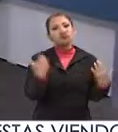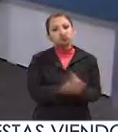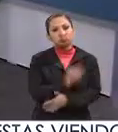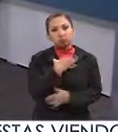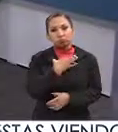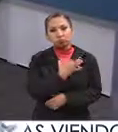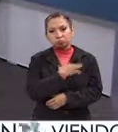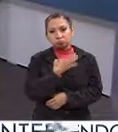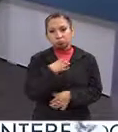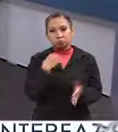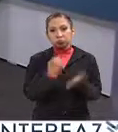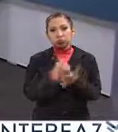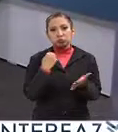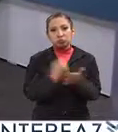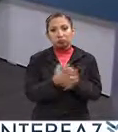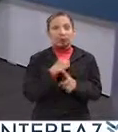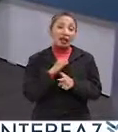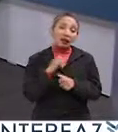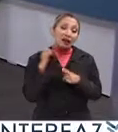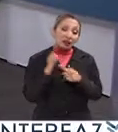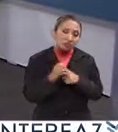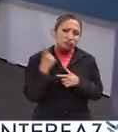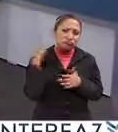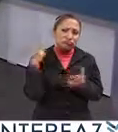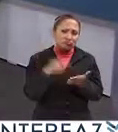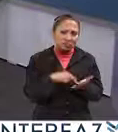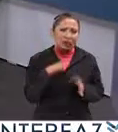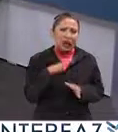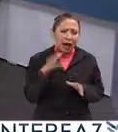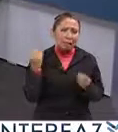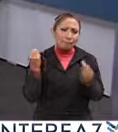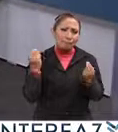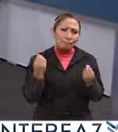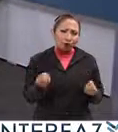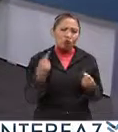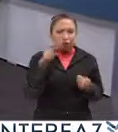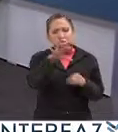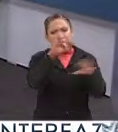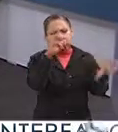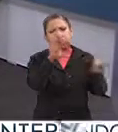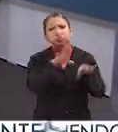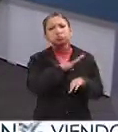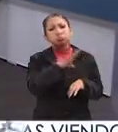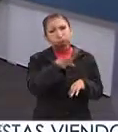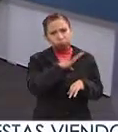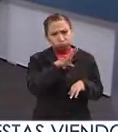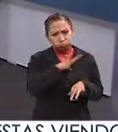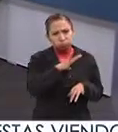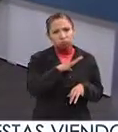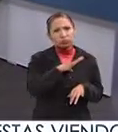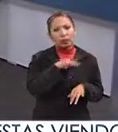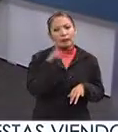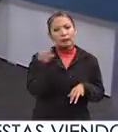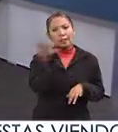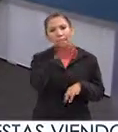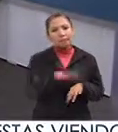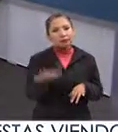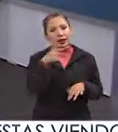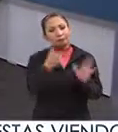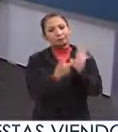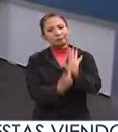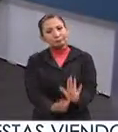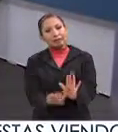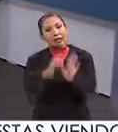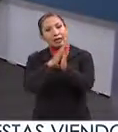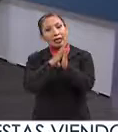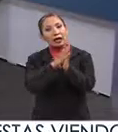la medalla de oro. Entonces, creo que hay mucho de dónde cortar. Creo que esta